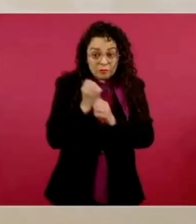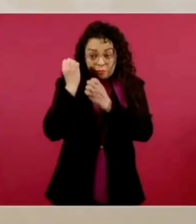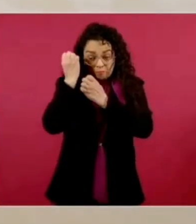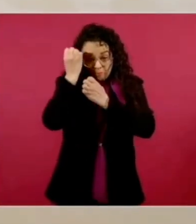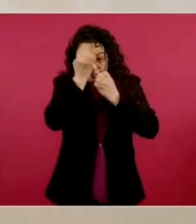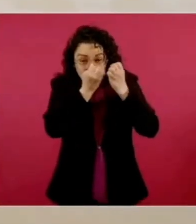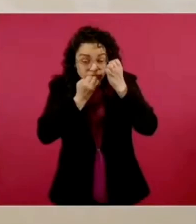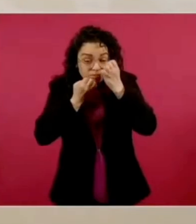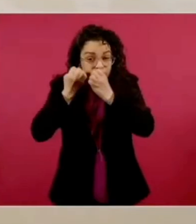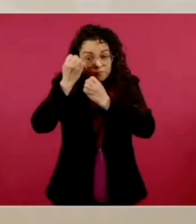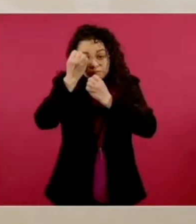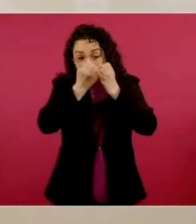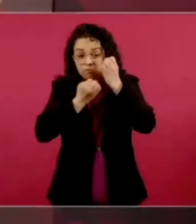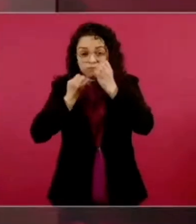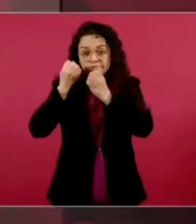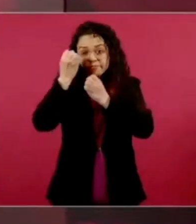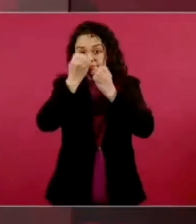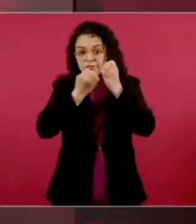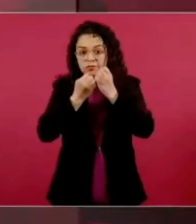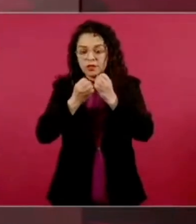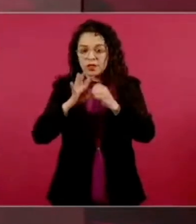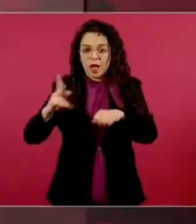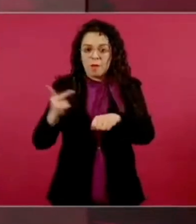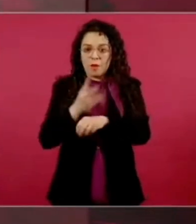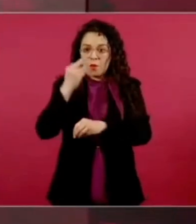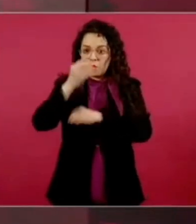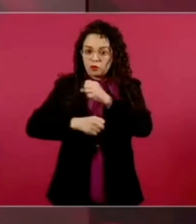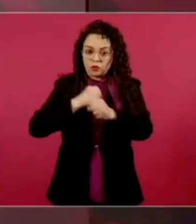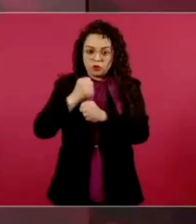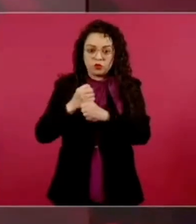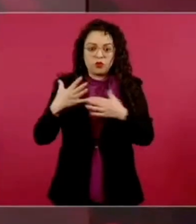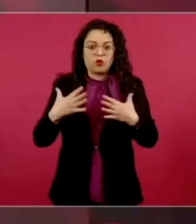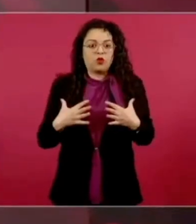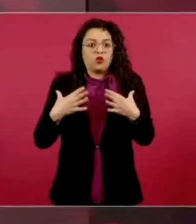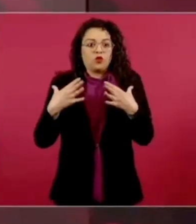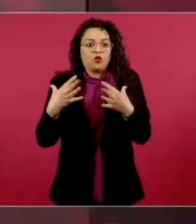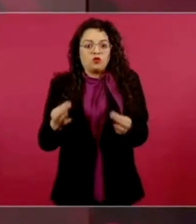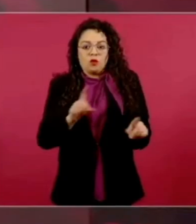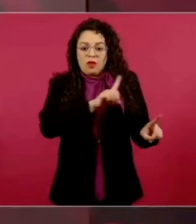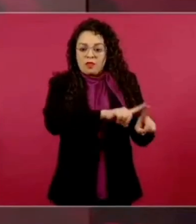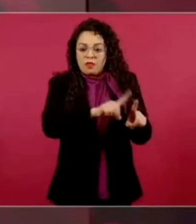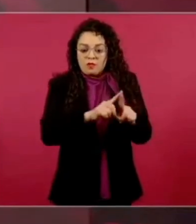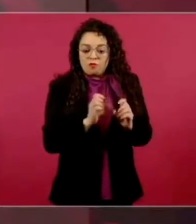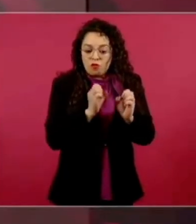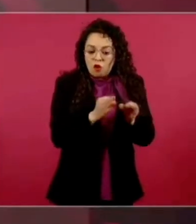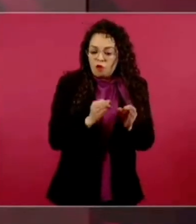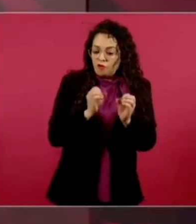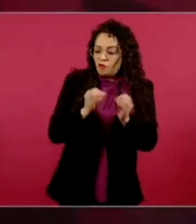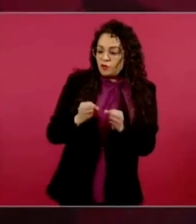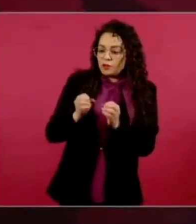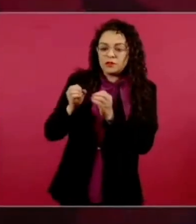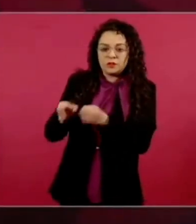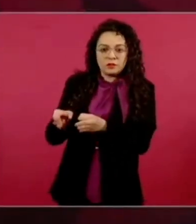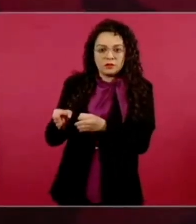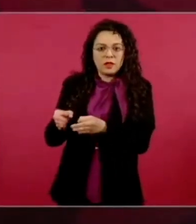después de años de haberse fundado todas estas oficinas sobre su aporte,